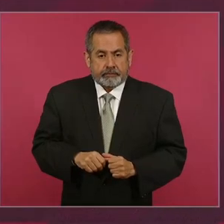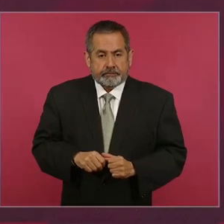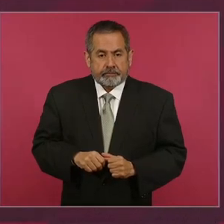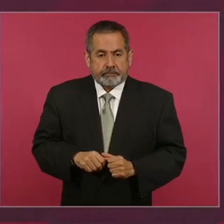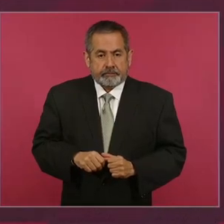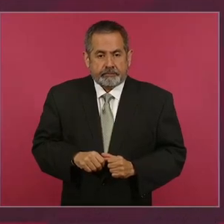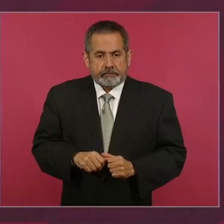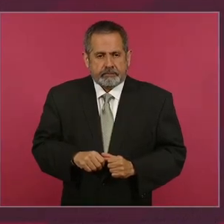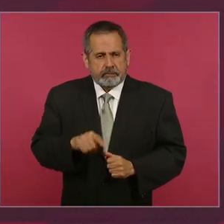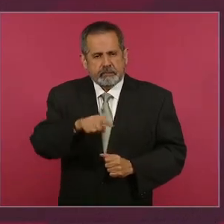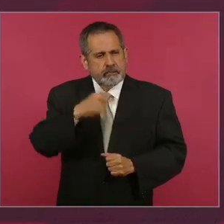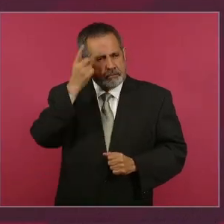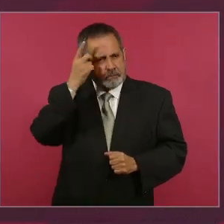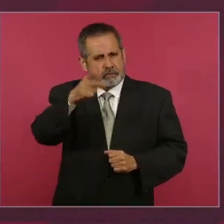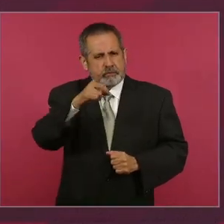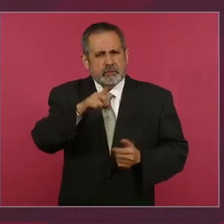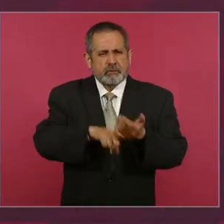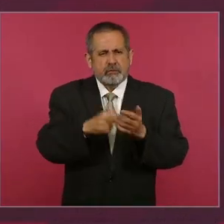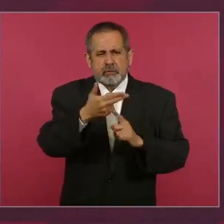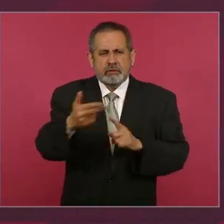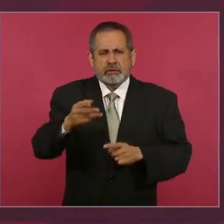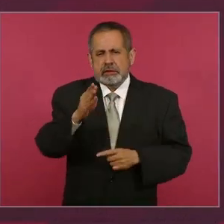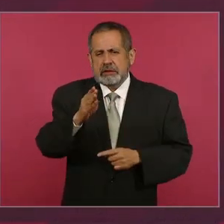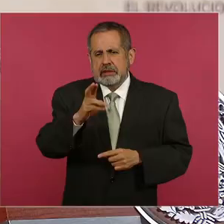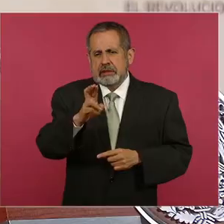el dueño de Las Brisas,